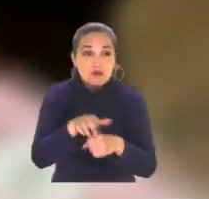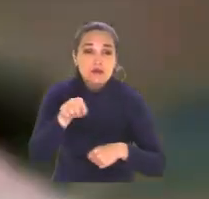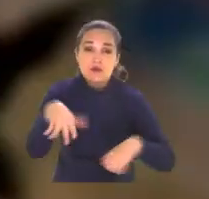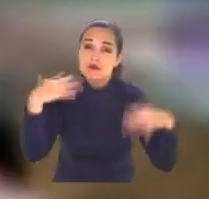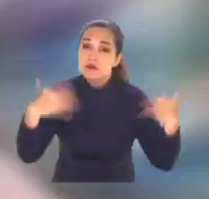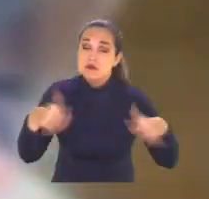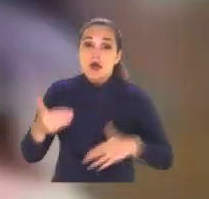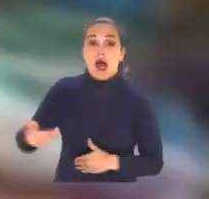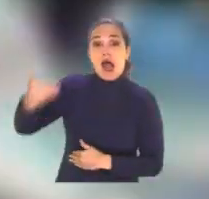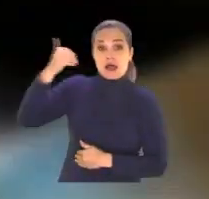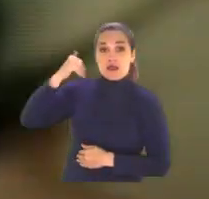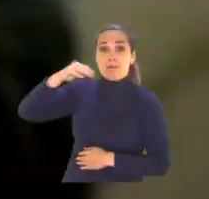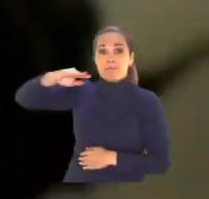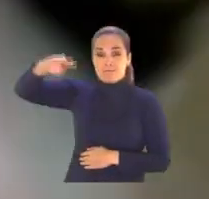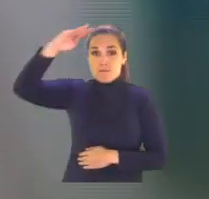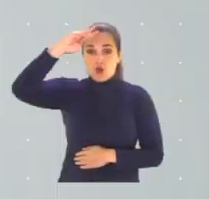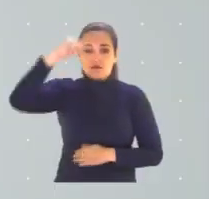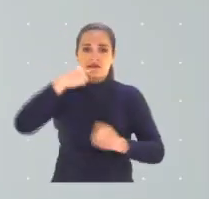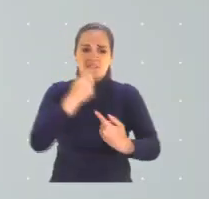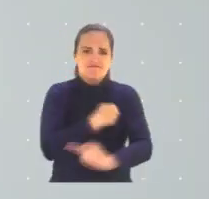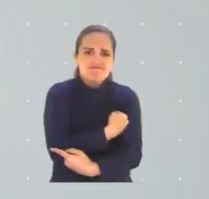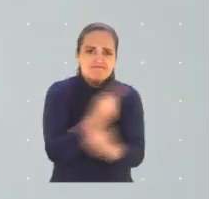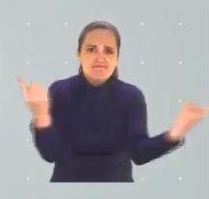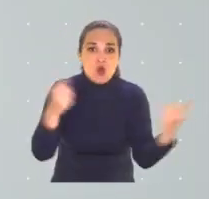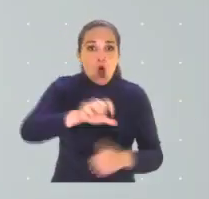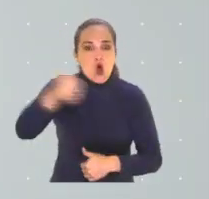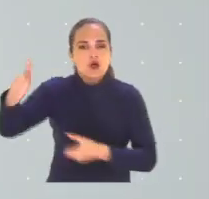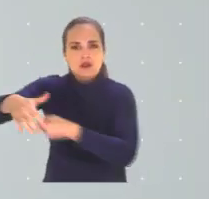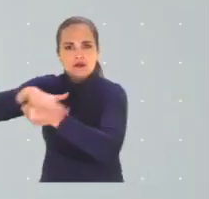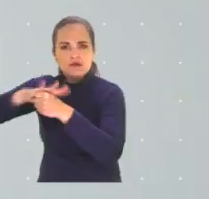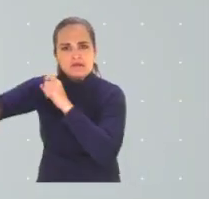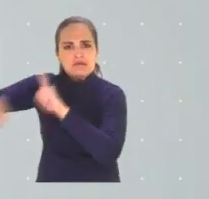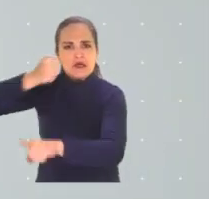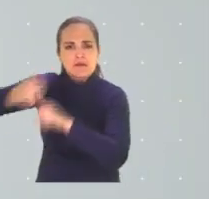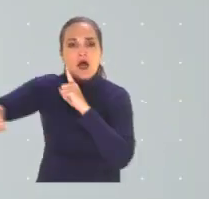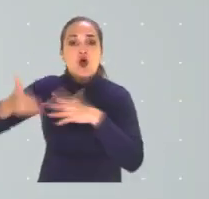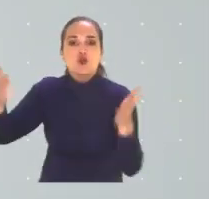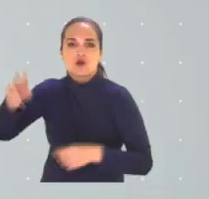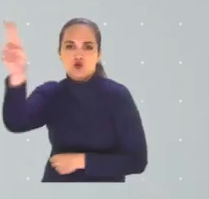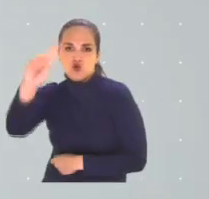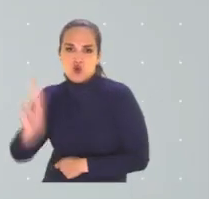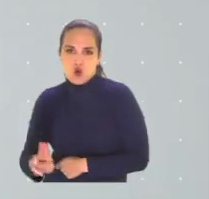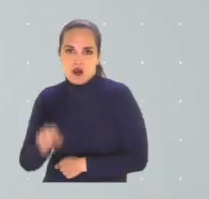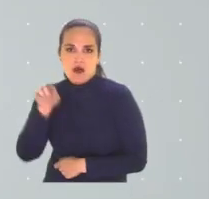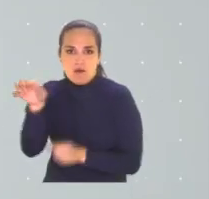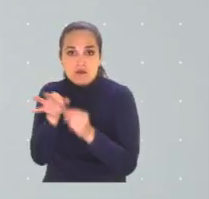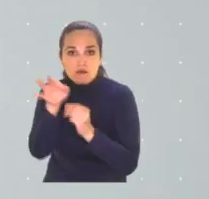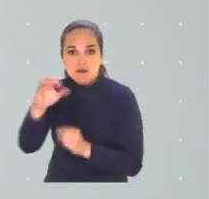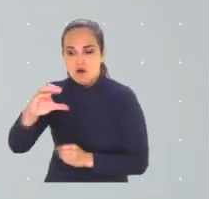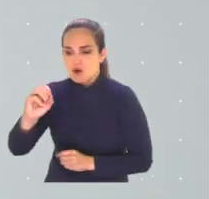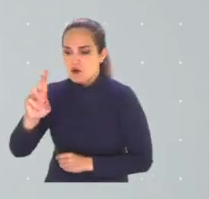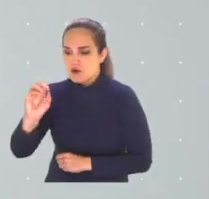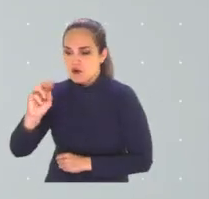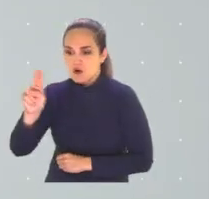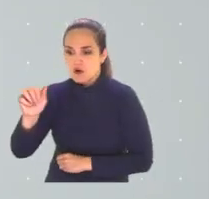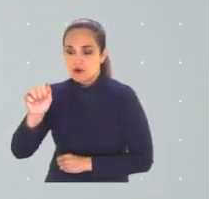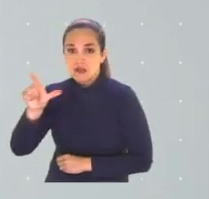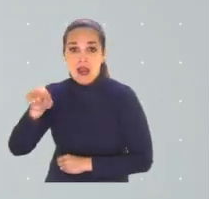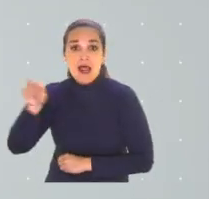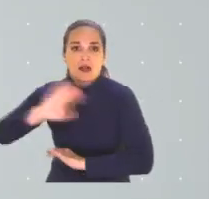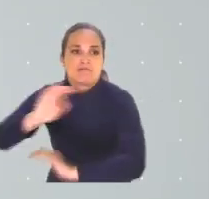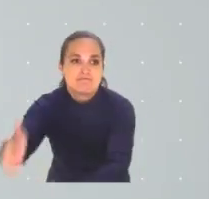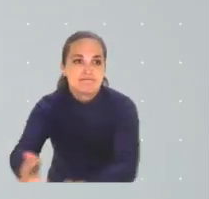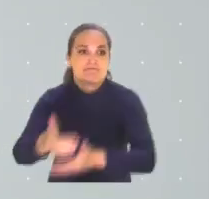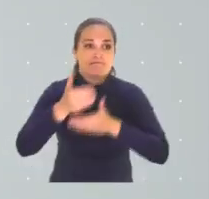Policía de Infancia y Adolescencia se pronunciara sobre otro caso de maltrato de niña en Corozal, Sucre. La comisaría retiró a la menor del